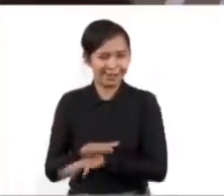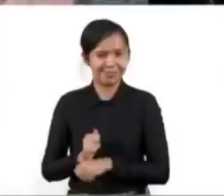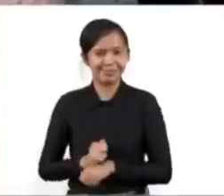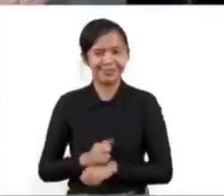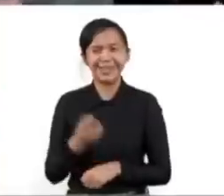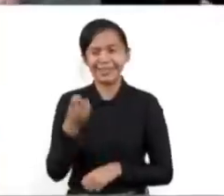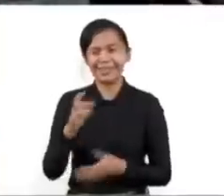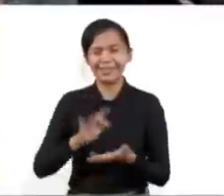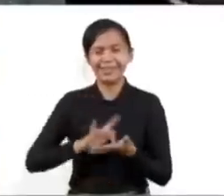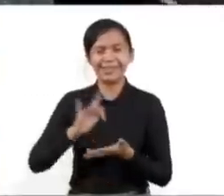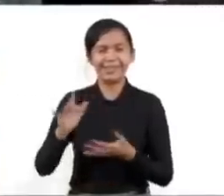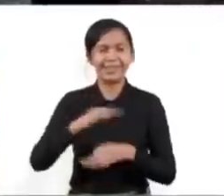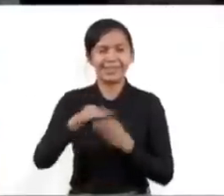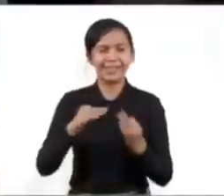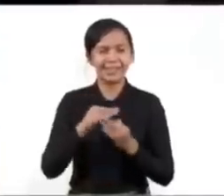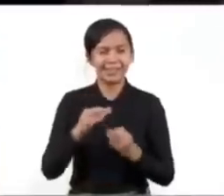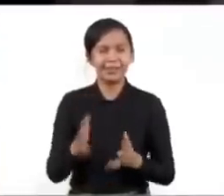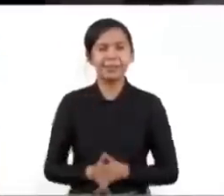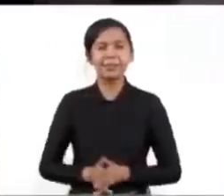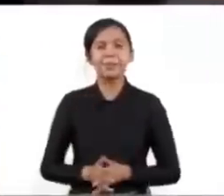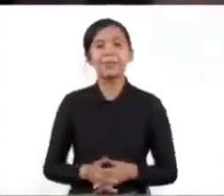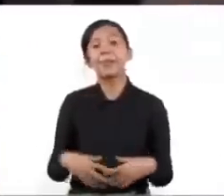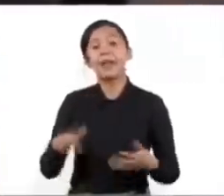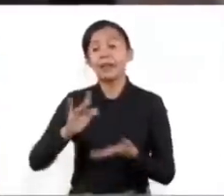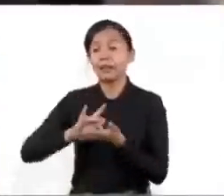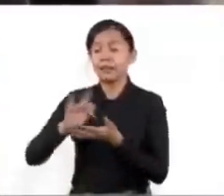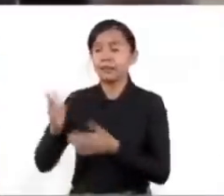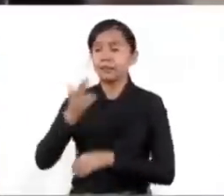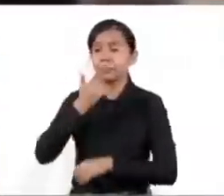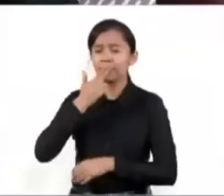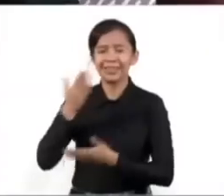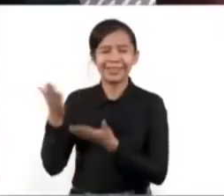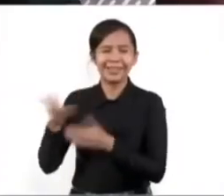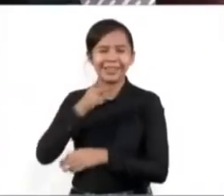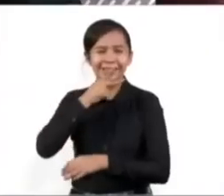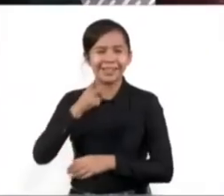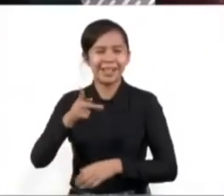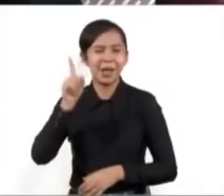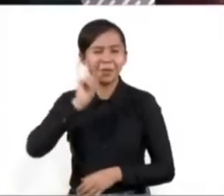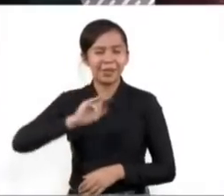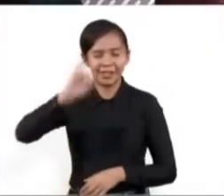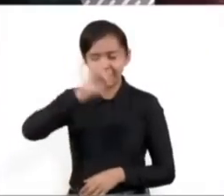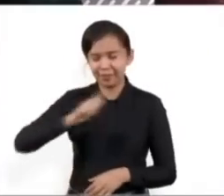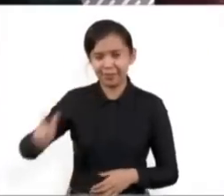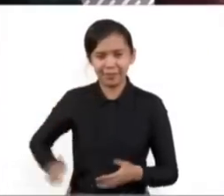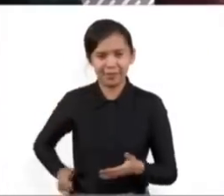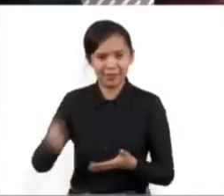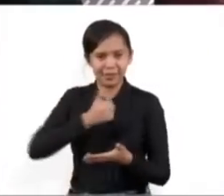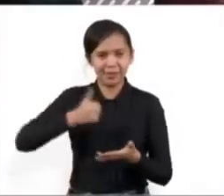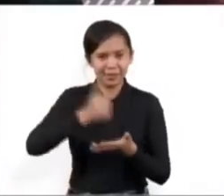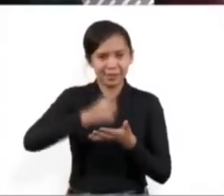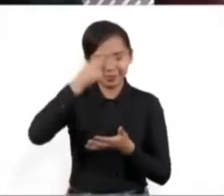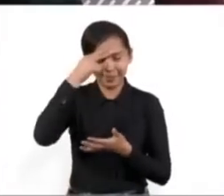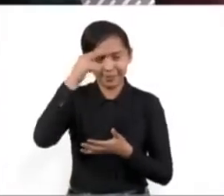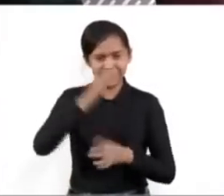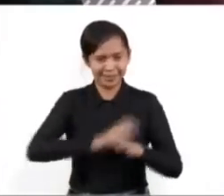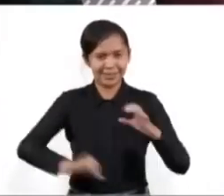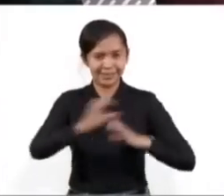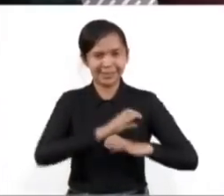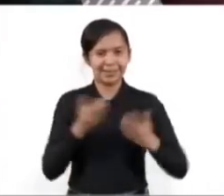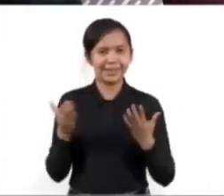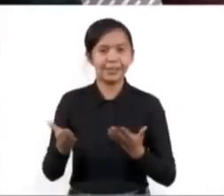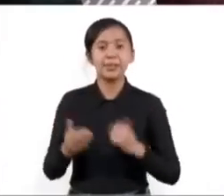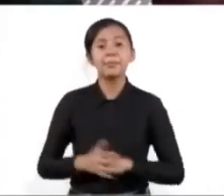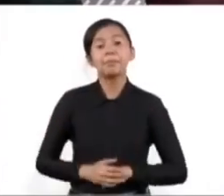todas. Agradecemos el mensaje que nos ha dirigido la doctora Claudia Sheinbaum Pardo, jefa de gobierno de la Ciudad de